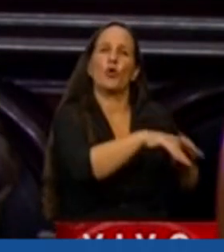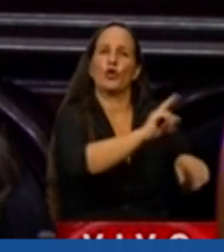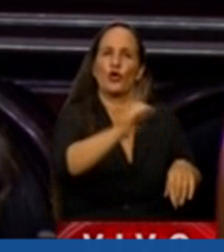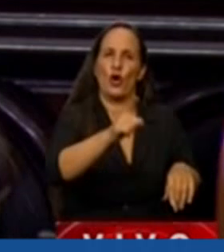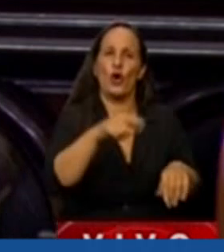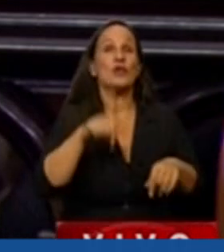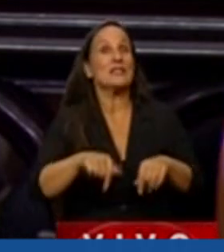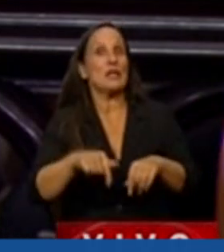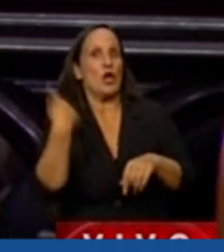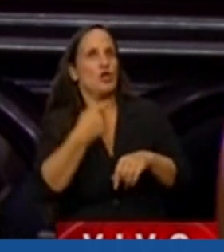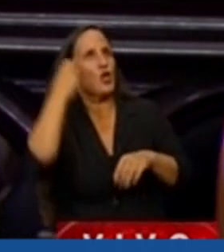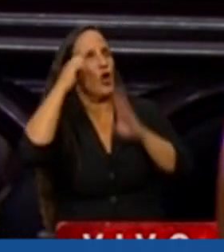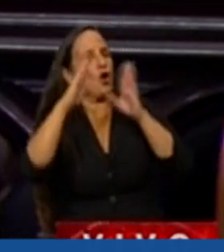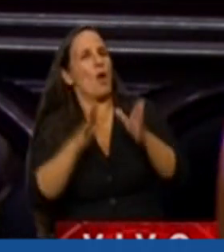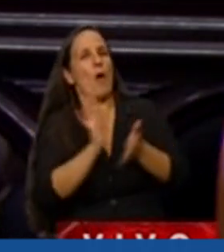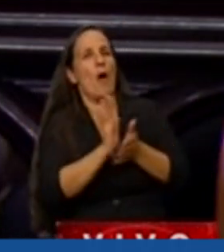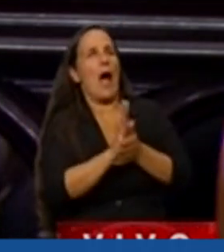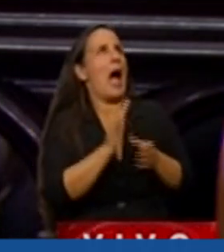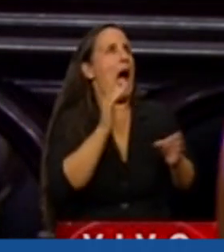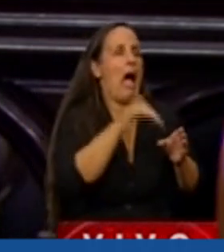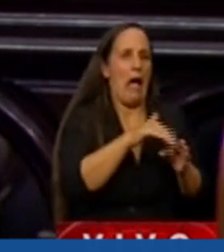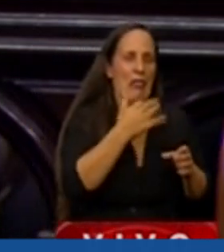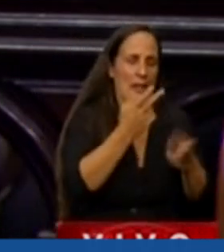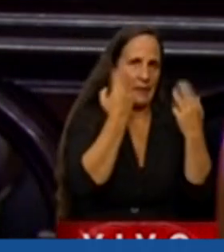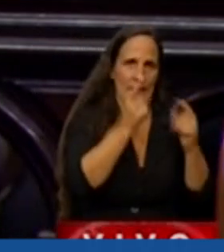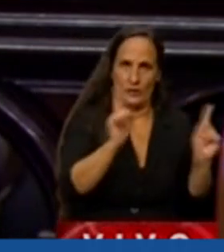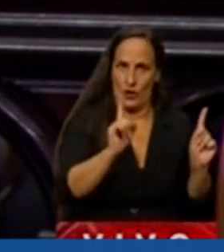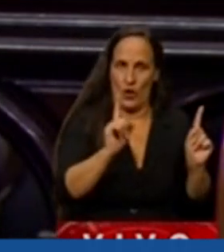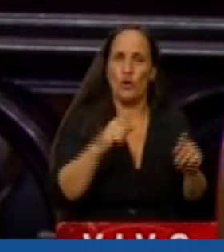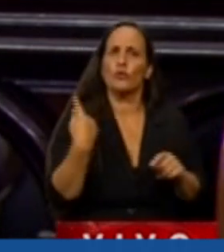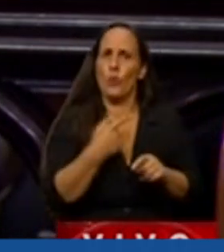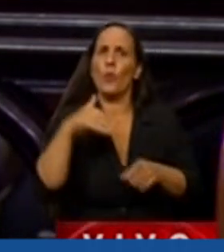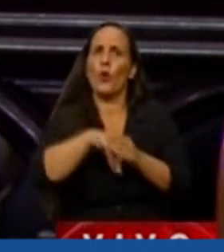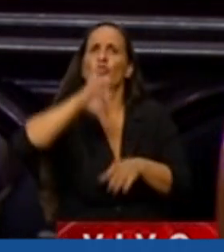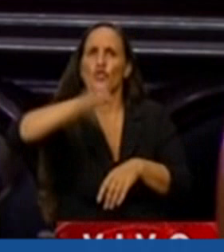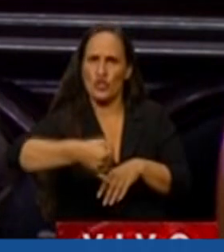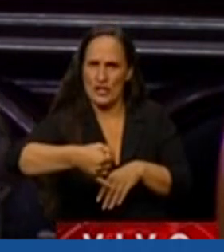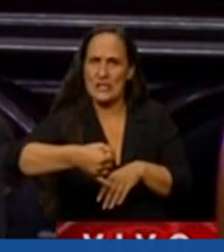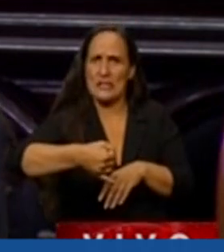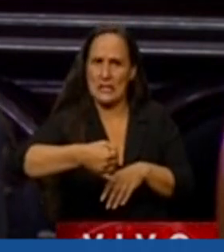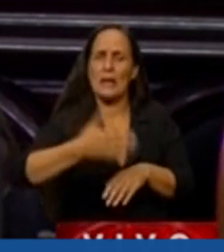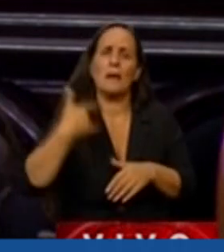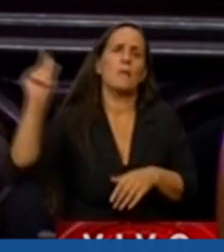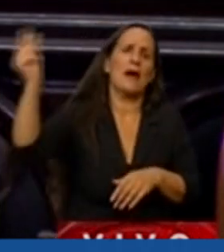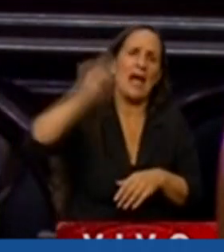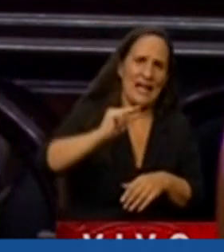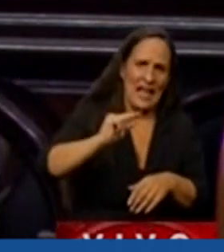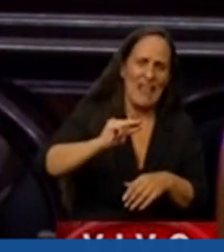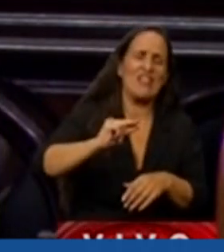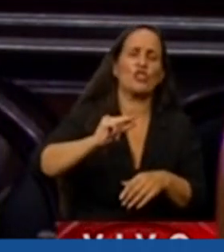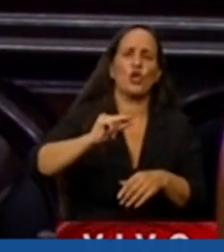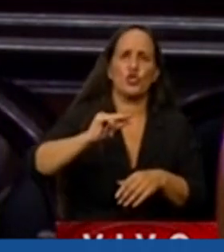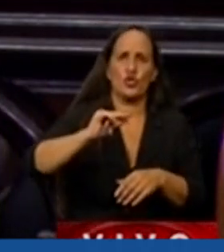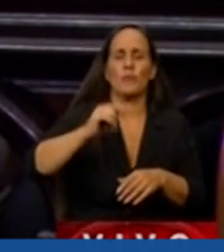sea cómplice de ese programa. Votamos afirmativamente por la aprobación del crédito y de la operación de